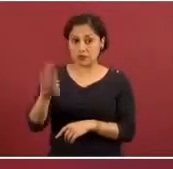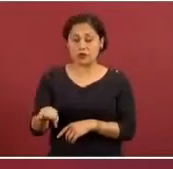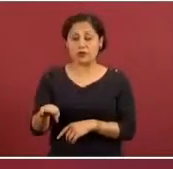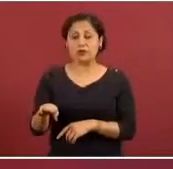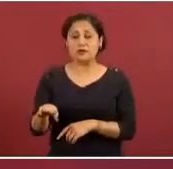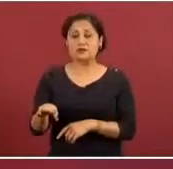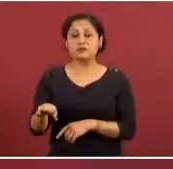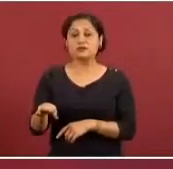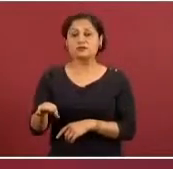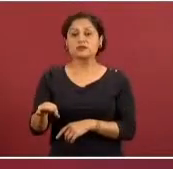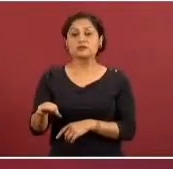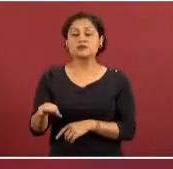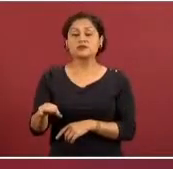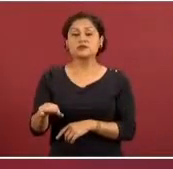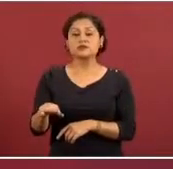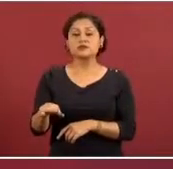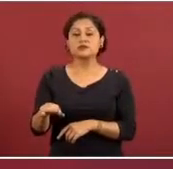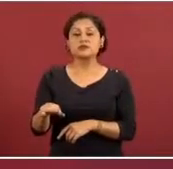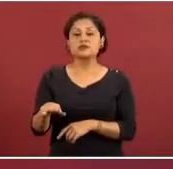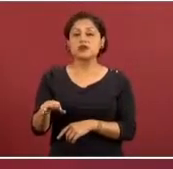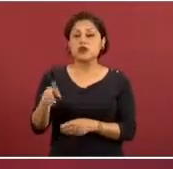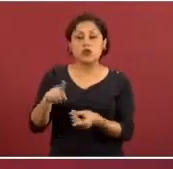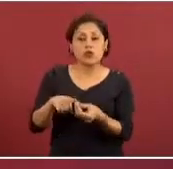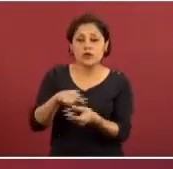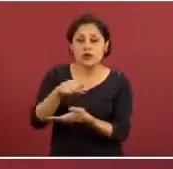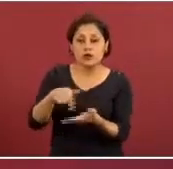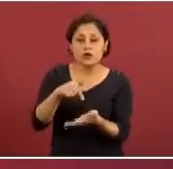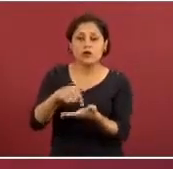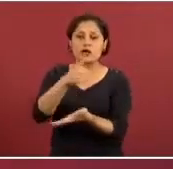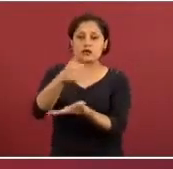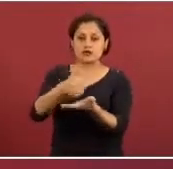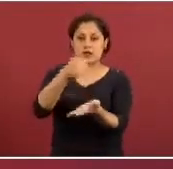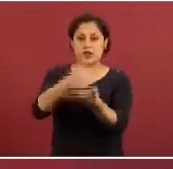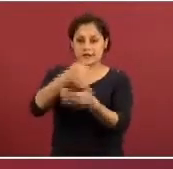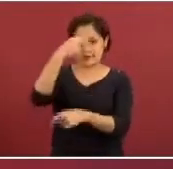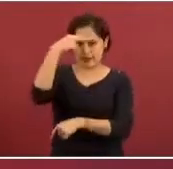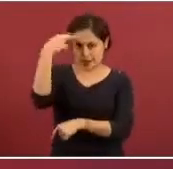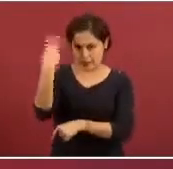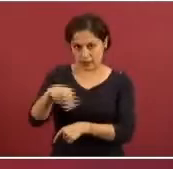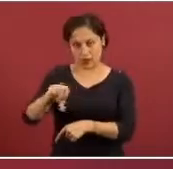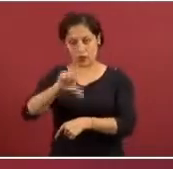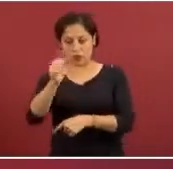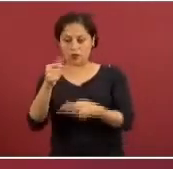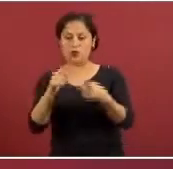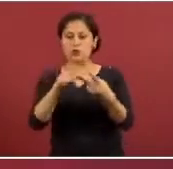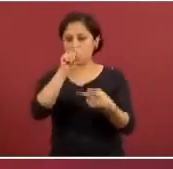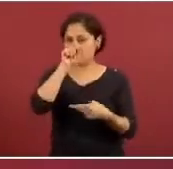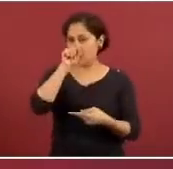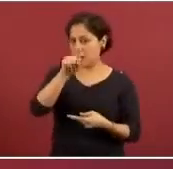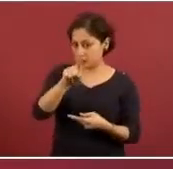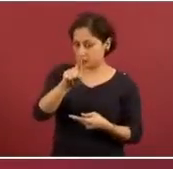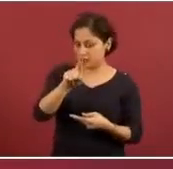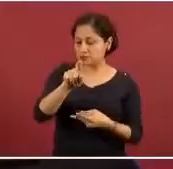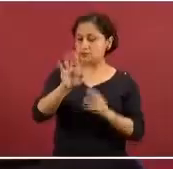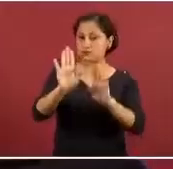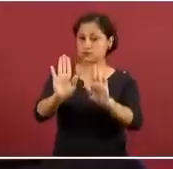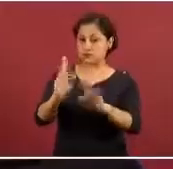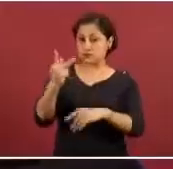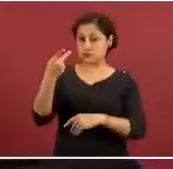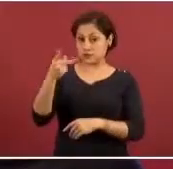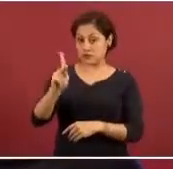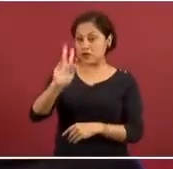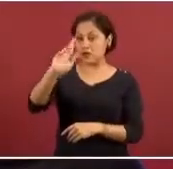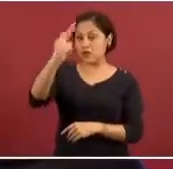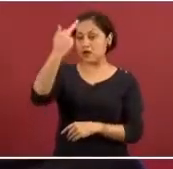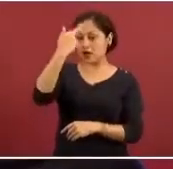fueron confirmadas en Ciudad de México y en Jalisco, pero insisto, recordemos que estos datos son